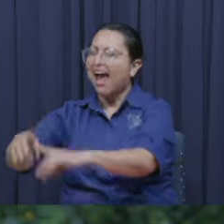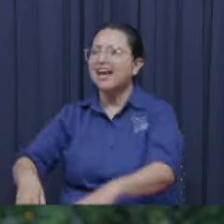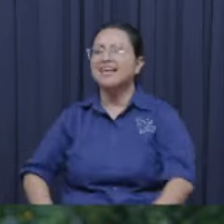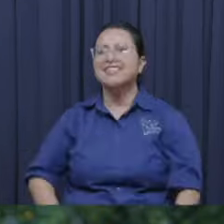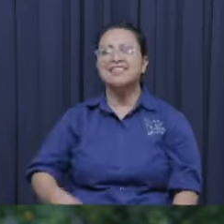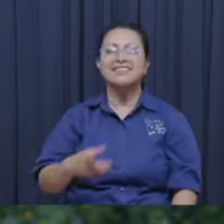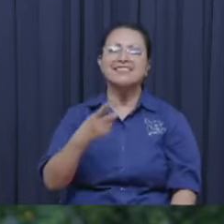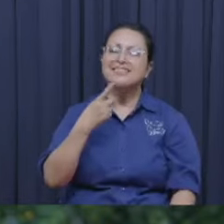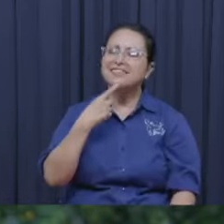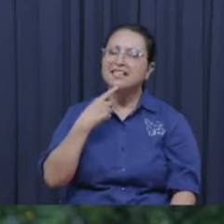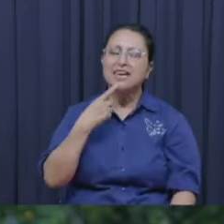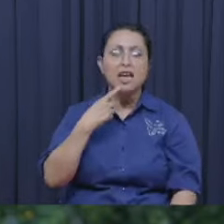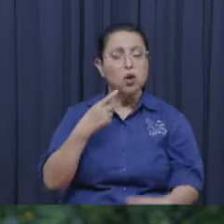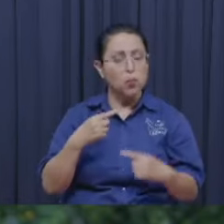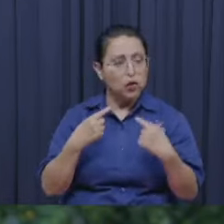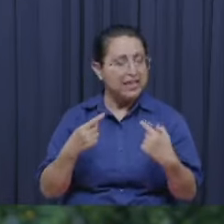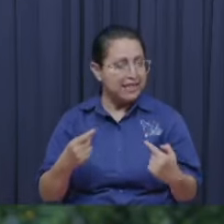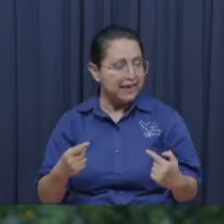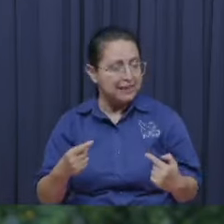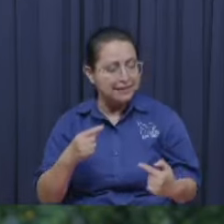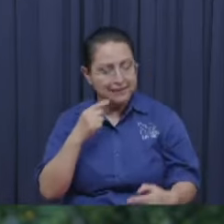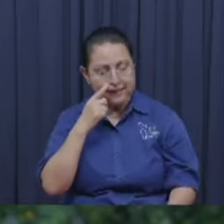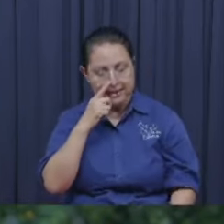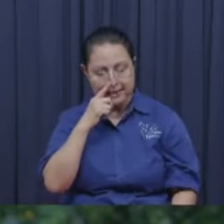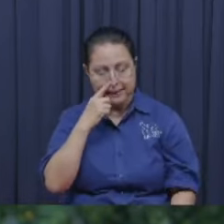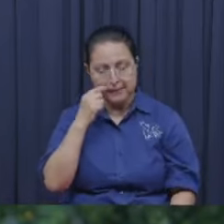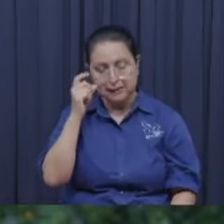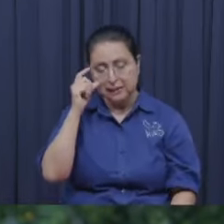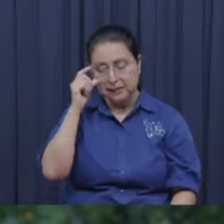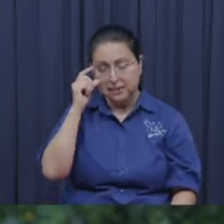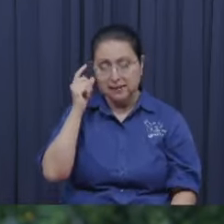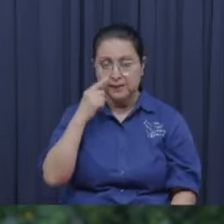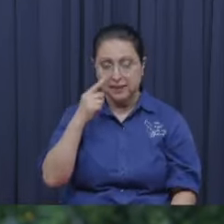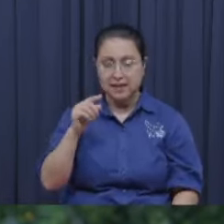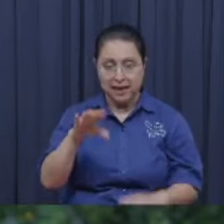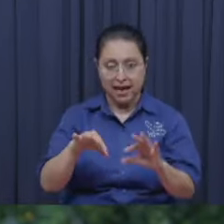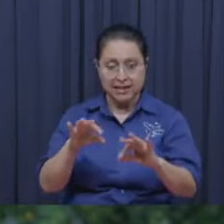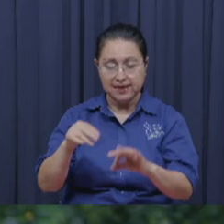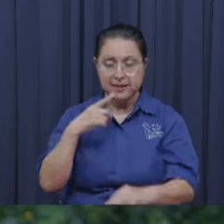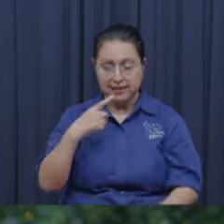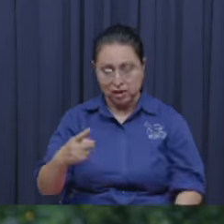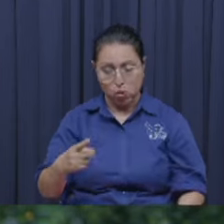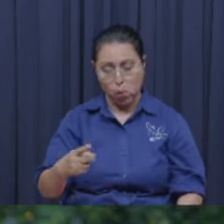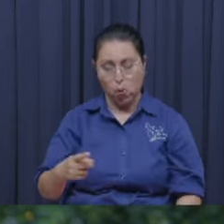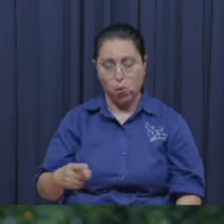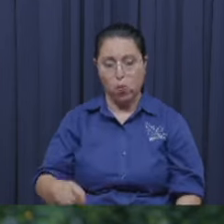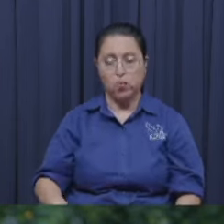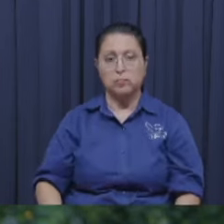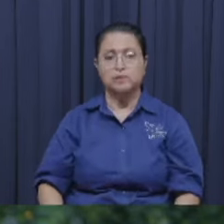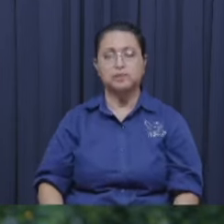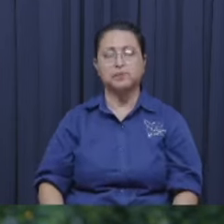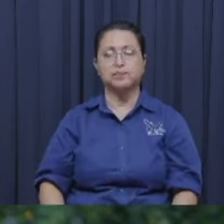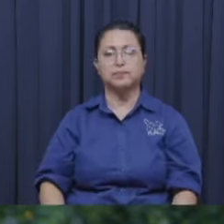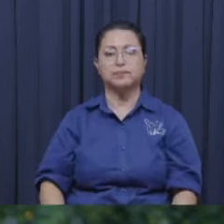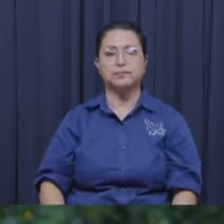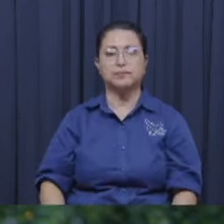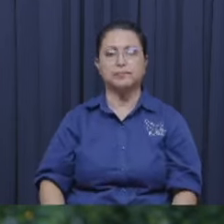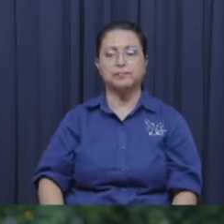dicen que dijo Martín Lutero, yo nunca oí una grabación de él porque no habían grabadoras en ese tiempo, ¿va? Pero dicen que él dijo,